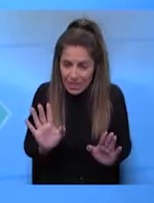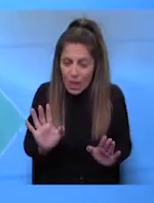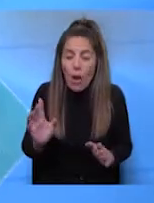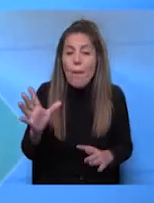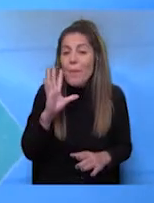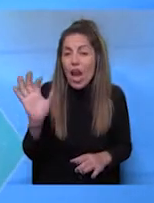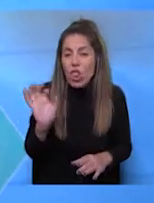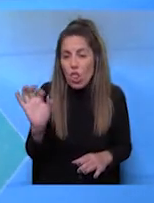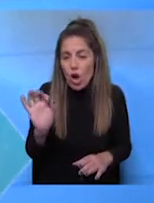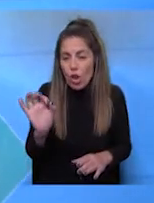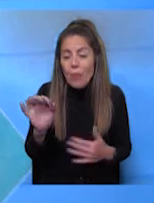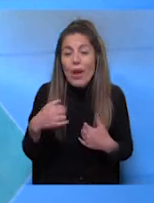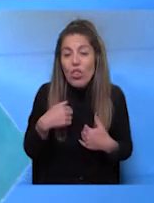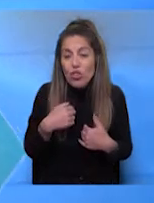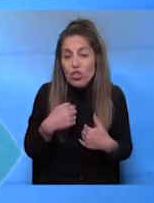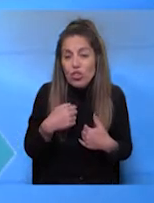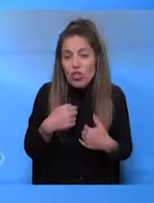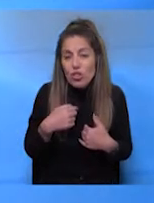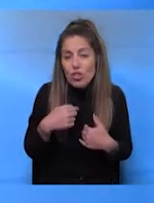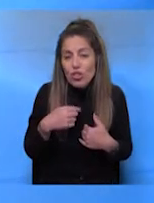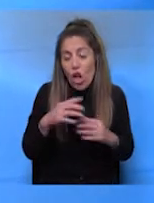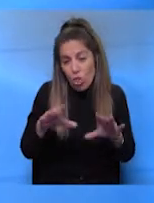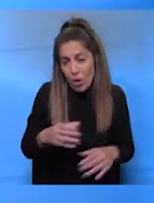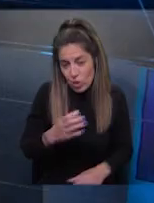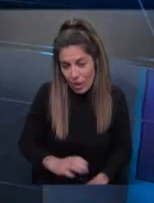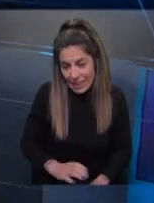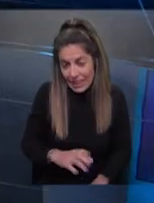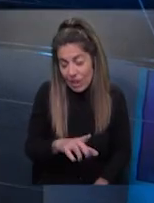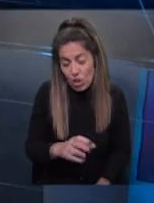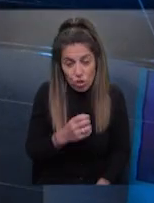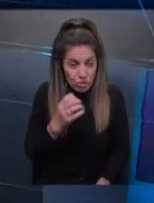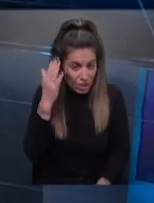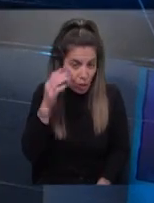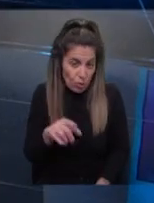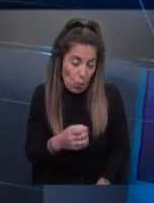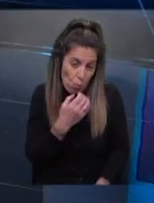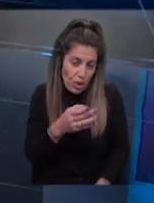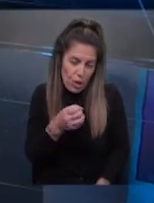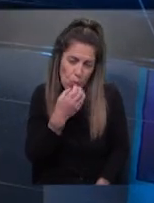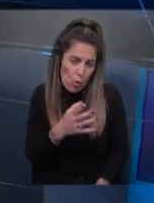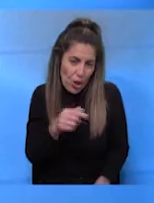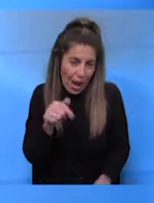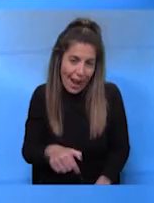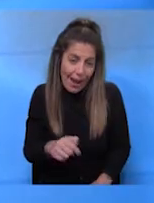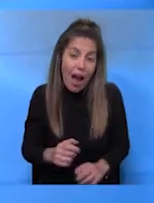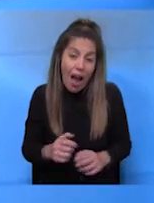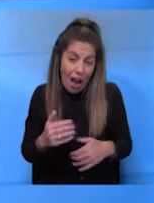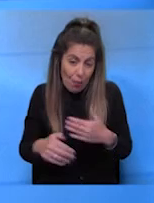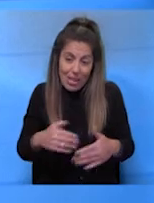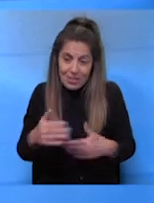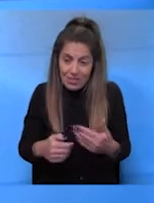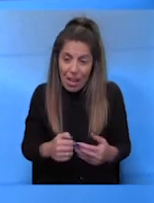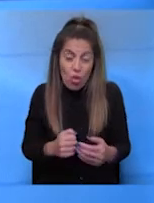perdón. Yo destaco su... Sí. Todas sus cualidades, sí. ¿No? Yo sé que usted además acá, usted es muy bueno, pero usted acá ha crecido, ¿no? Se